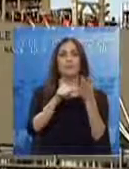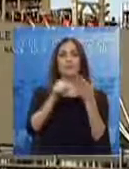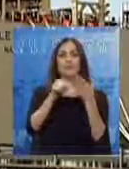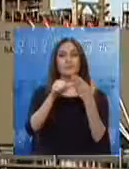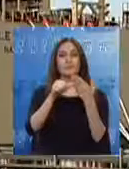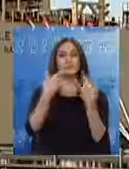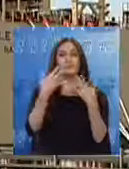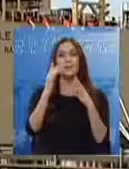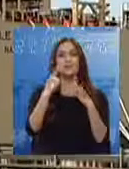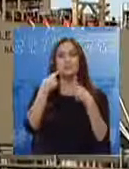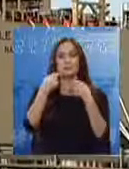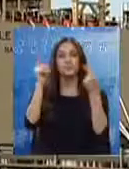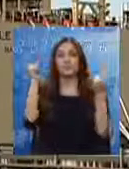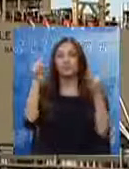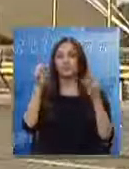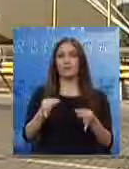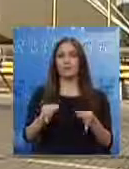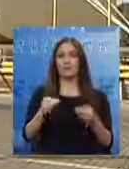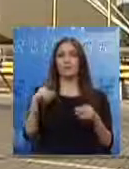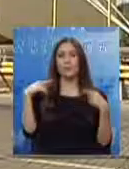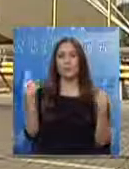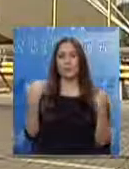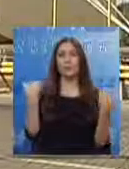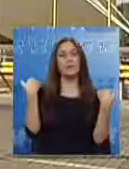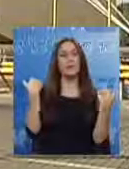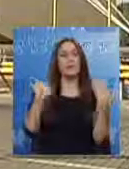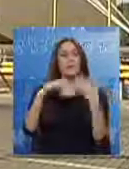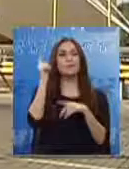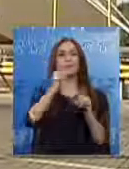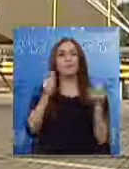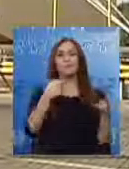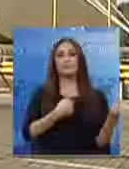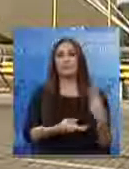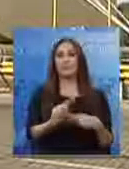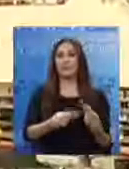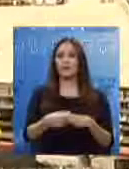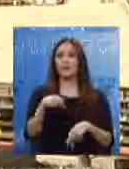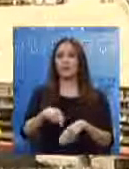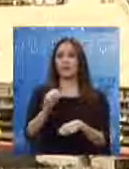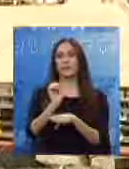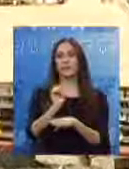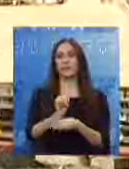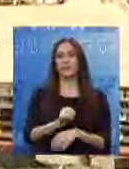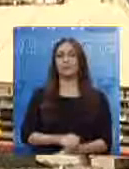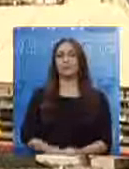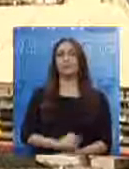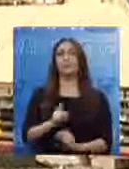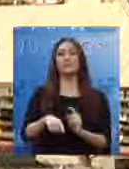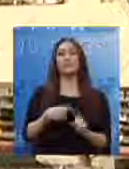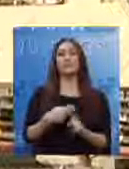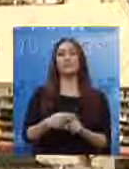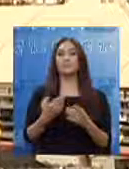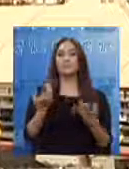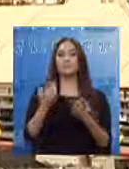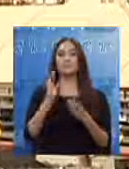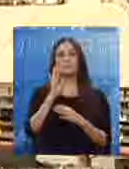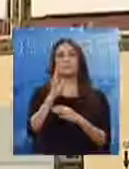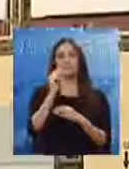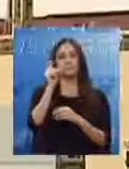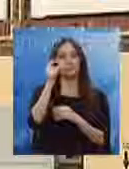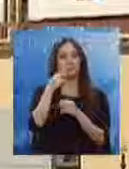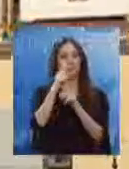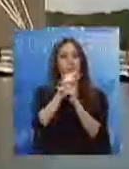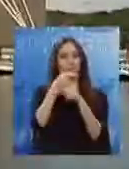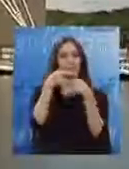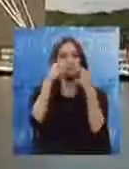pudo conocer ya esta noticia que alegra de manera especial a los exportadores ecuatorianos. El tema también fue anunciado en la cuenta de Helmut Scholz,